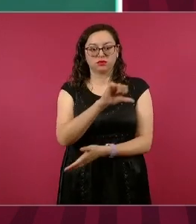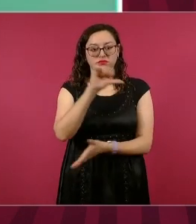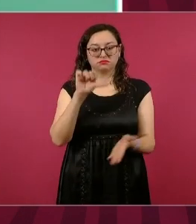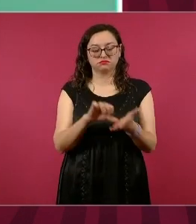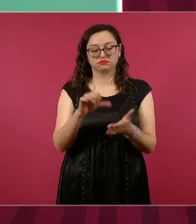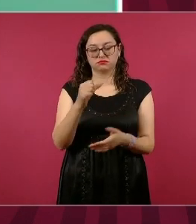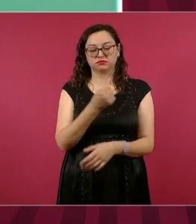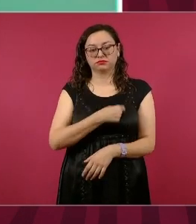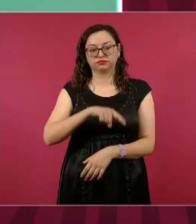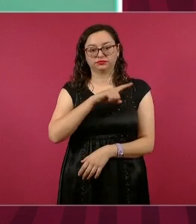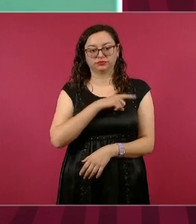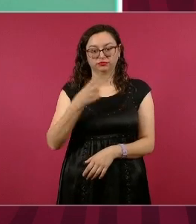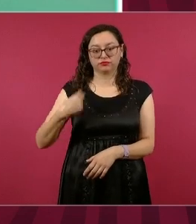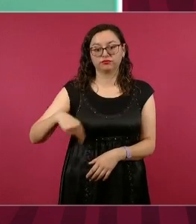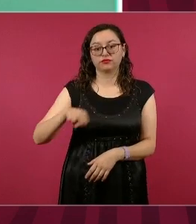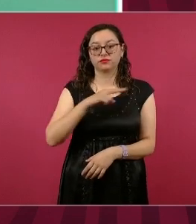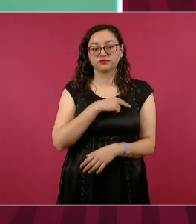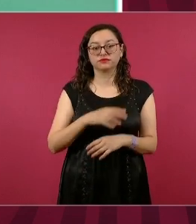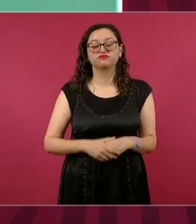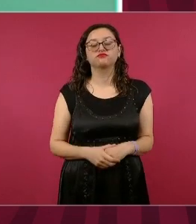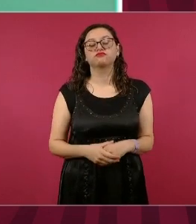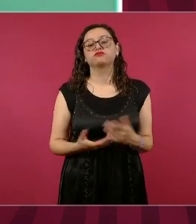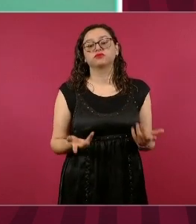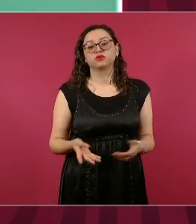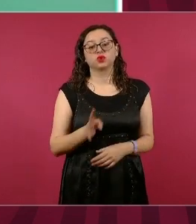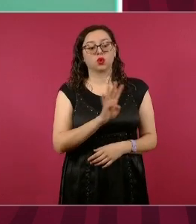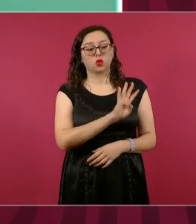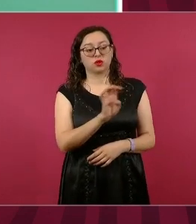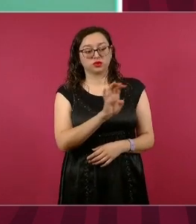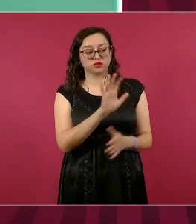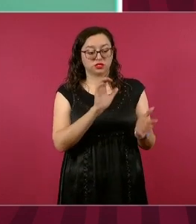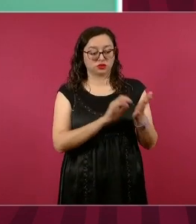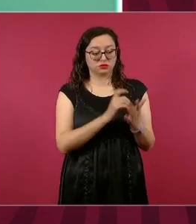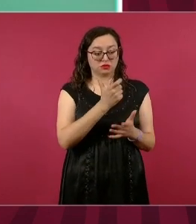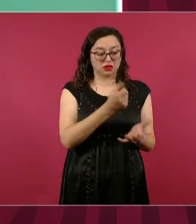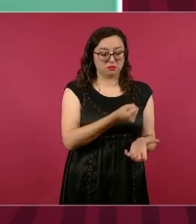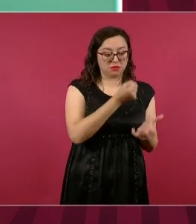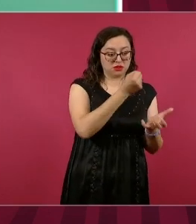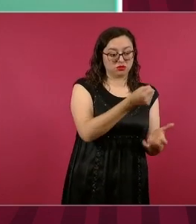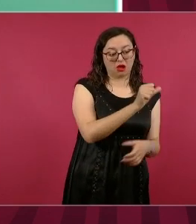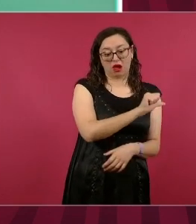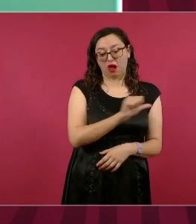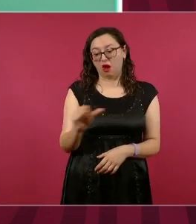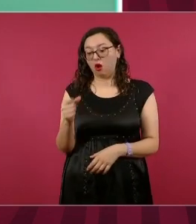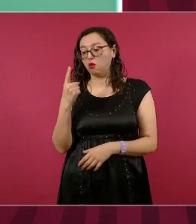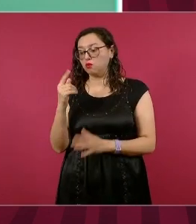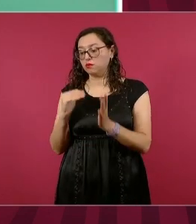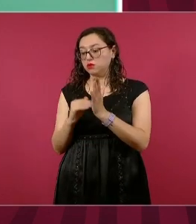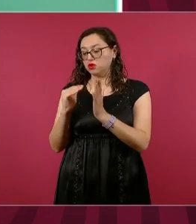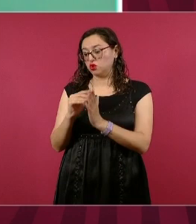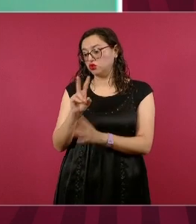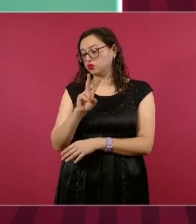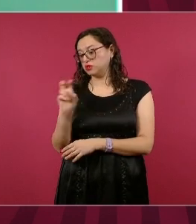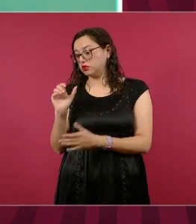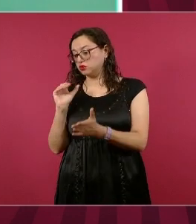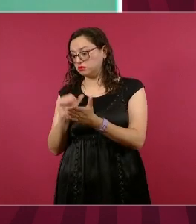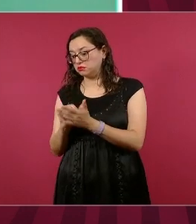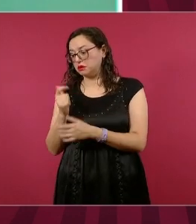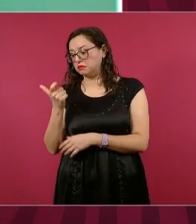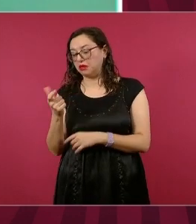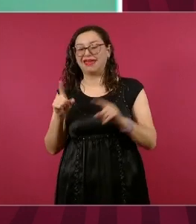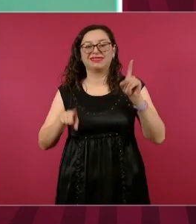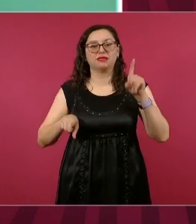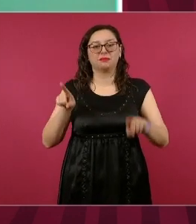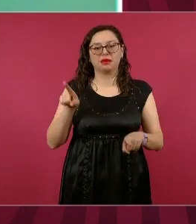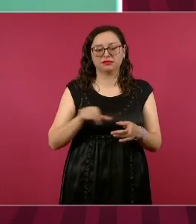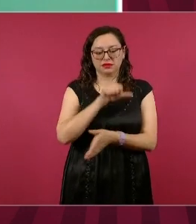comités recibirán recursos que van desde 400 mil pesos hasta 1 millón 200 mil pesos, como ya se ha explicado, dependiendo de las dimensiones